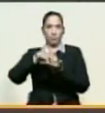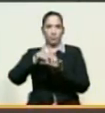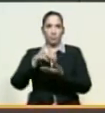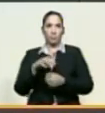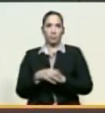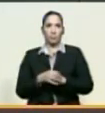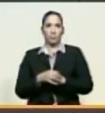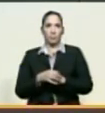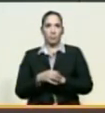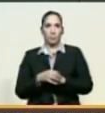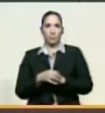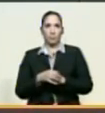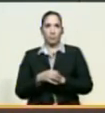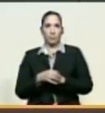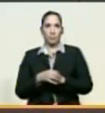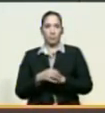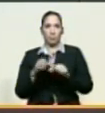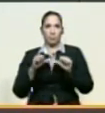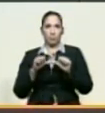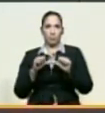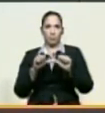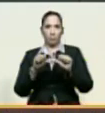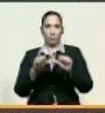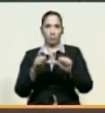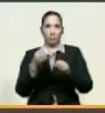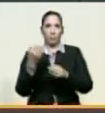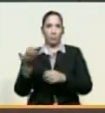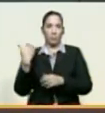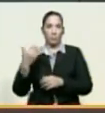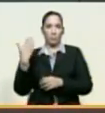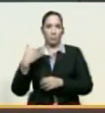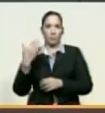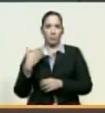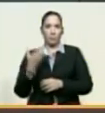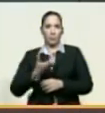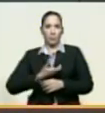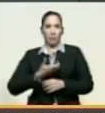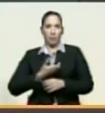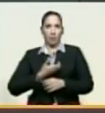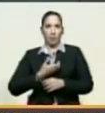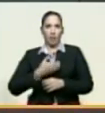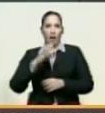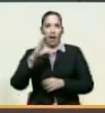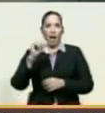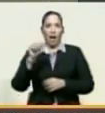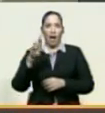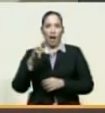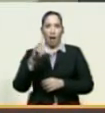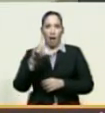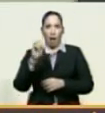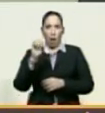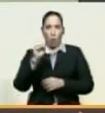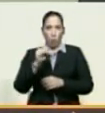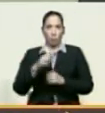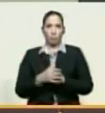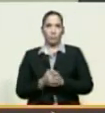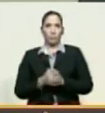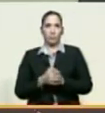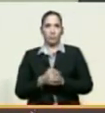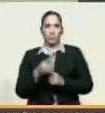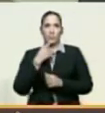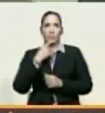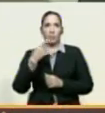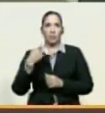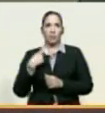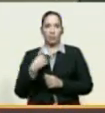la gestión del antiguo alcalde de esa jurisdicción, Carlos Ocariz. En el lugar está nuestro compañero Carlos Luis Aranguri, y de inmediato lo conectamos